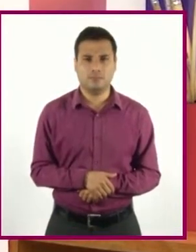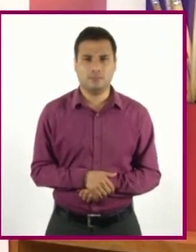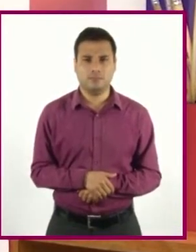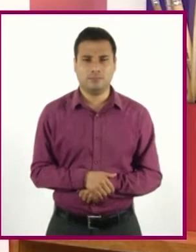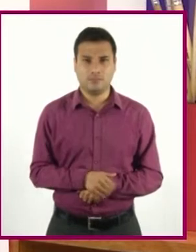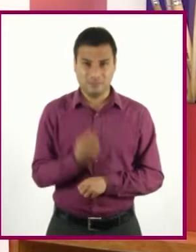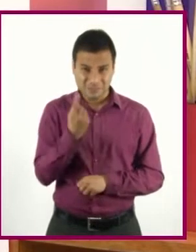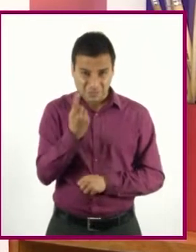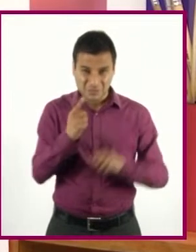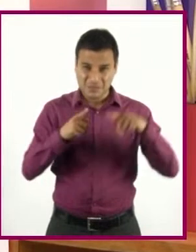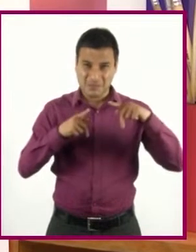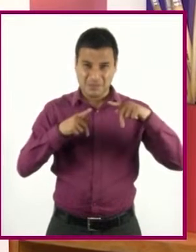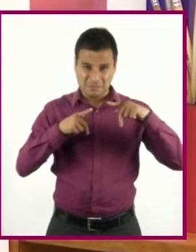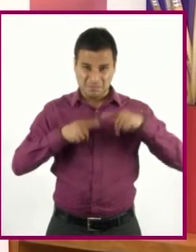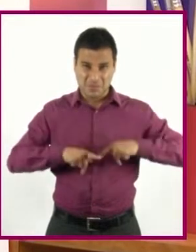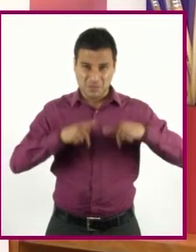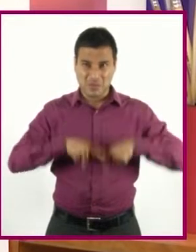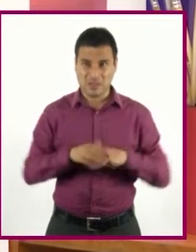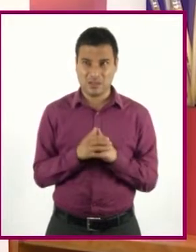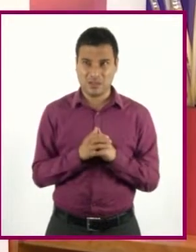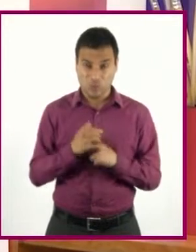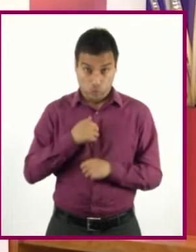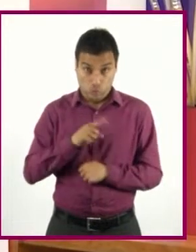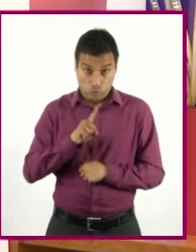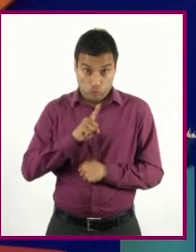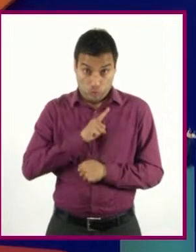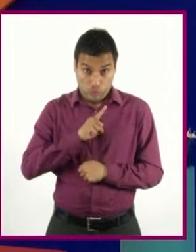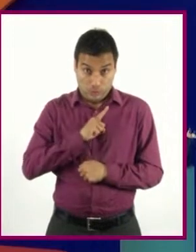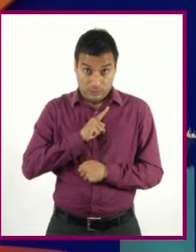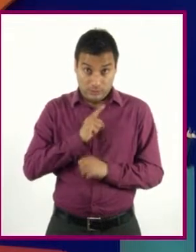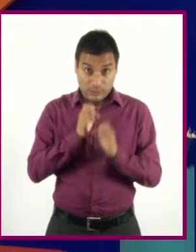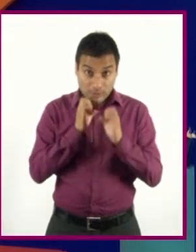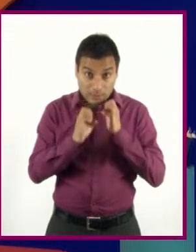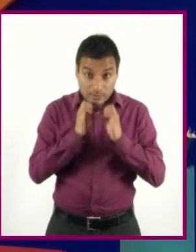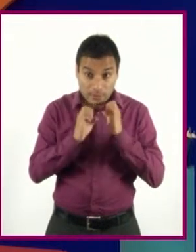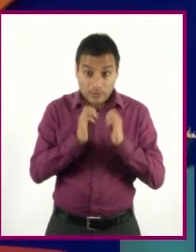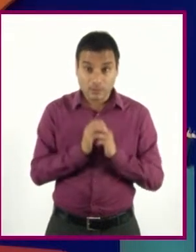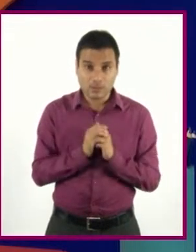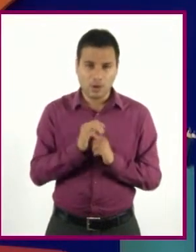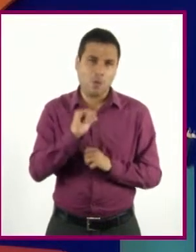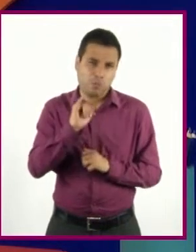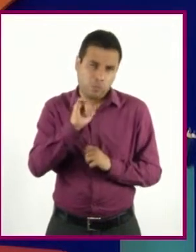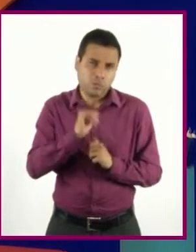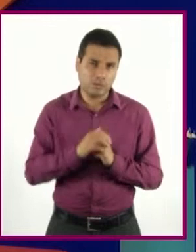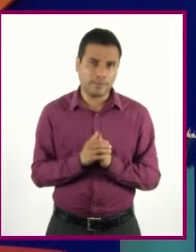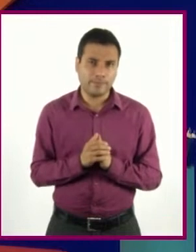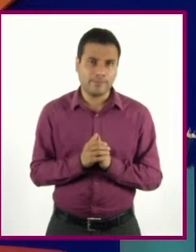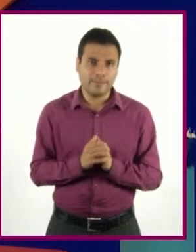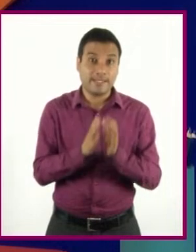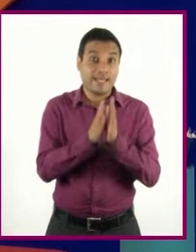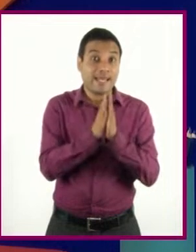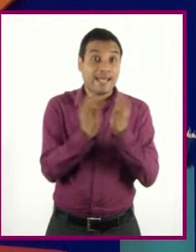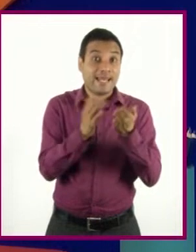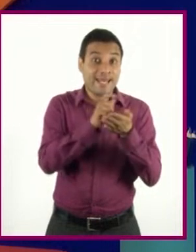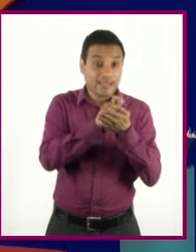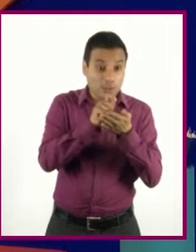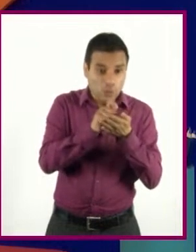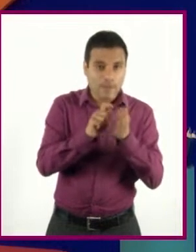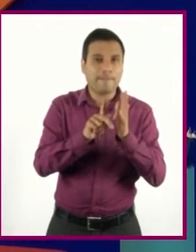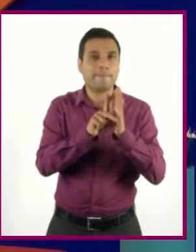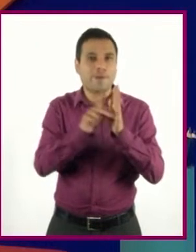que una persona se entreviste a sí misma? Claro que sí, y en la literatura y el periodismo hay varios